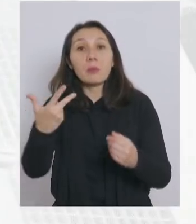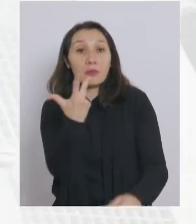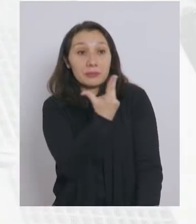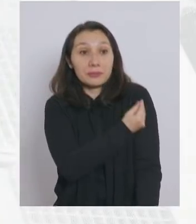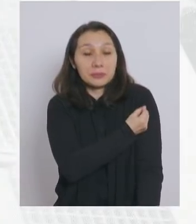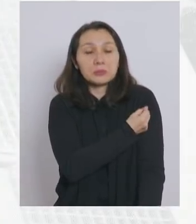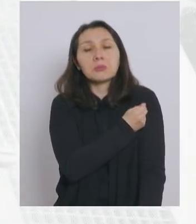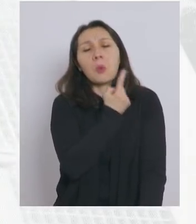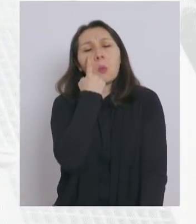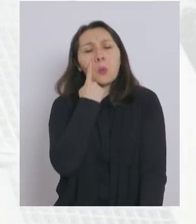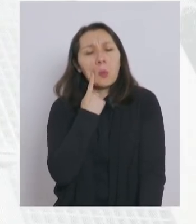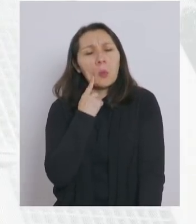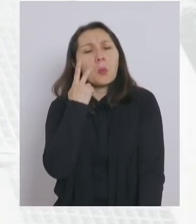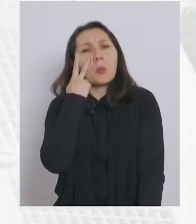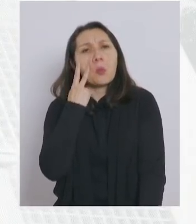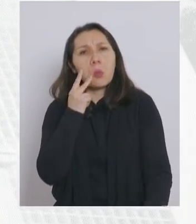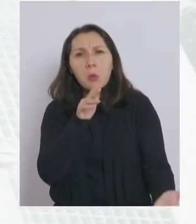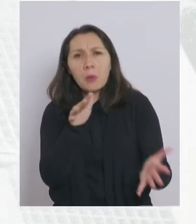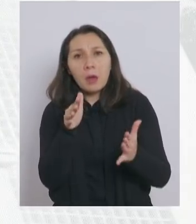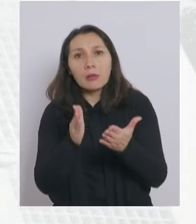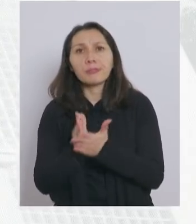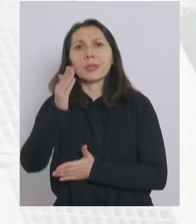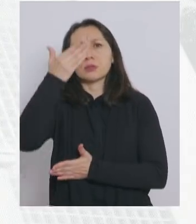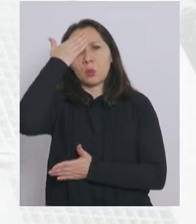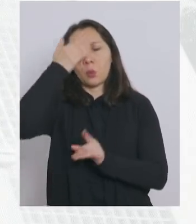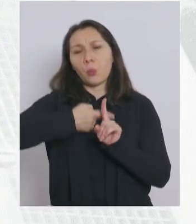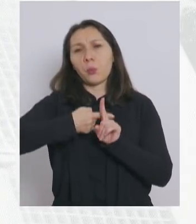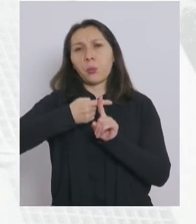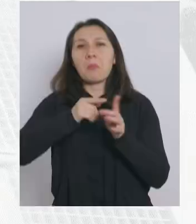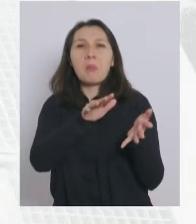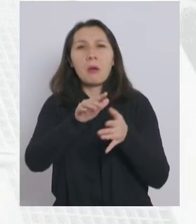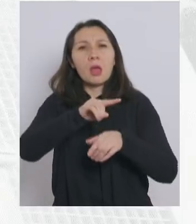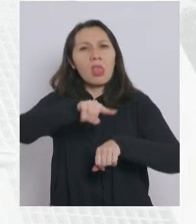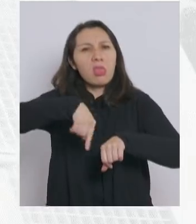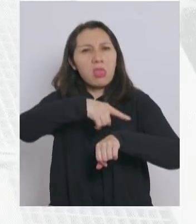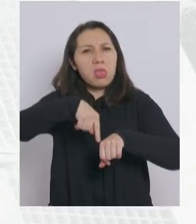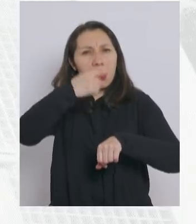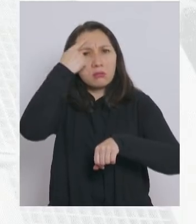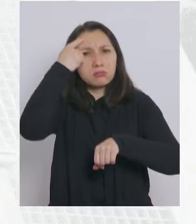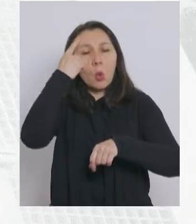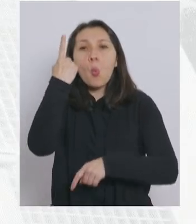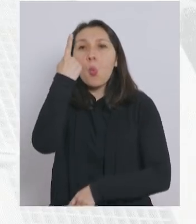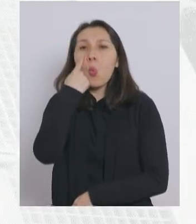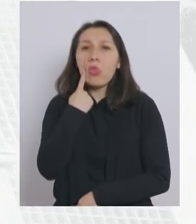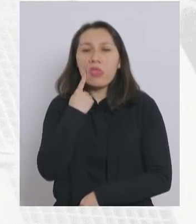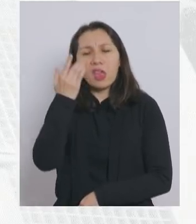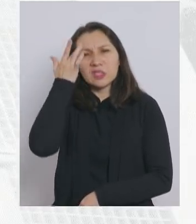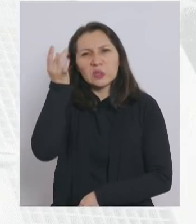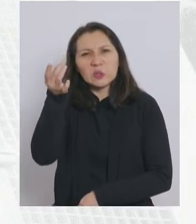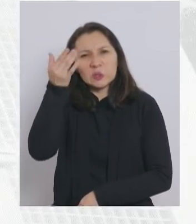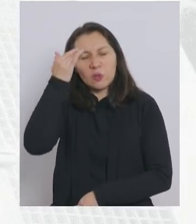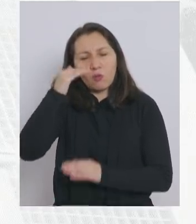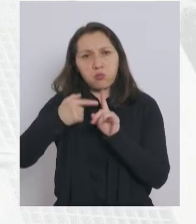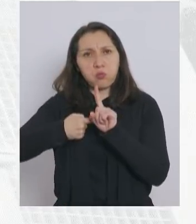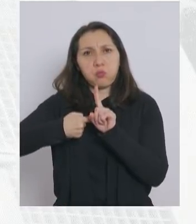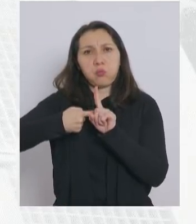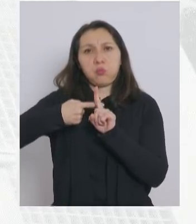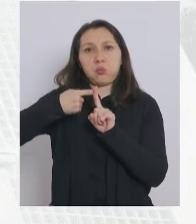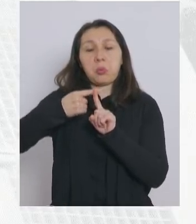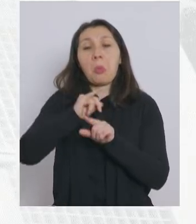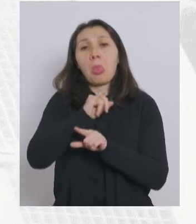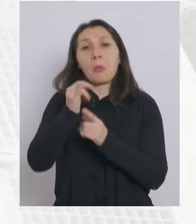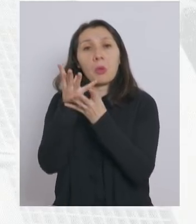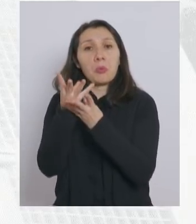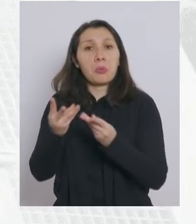la inmunización y tuvo una duración media de aproximadamente un día. La mayoría se